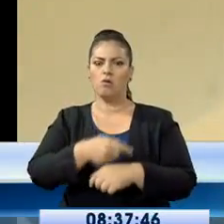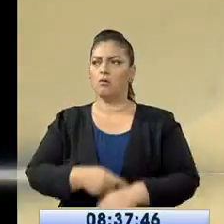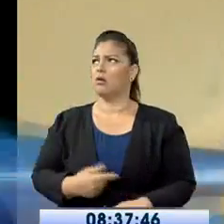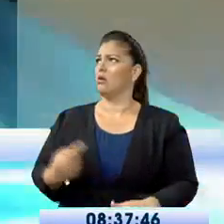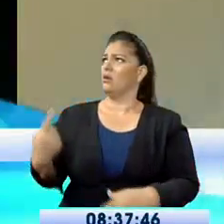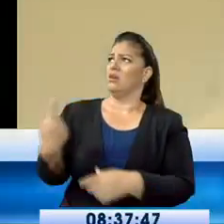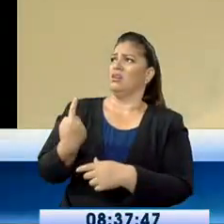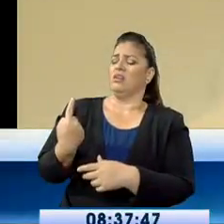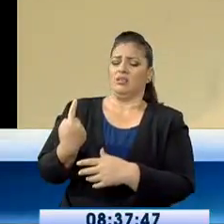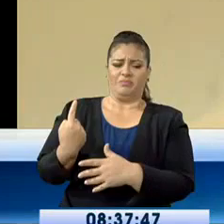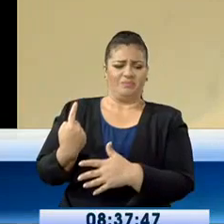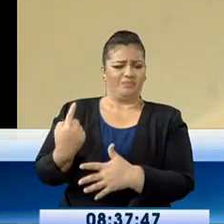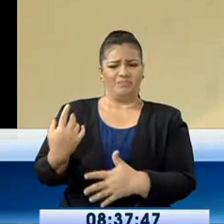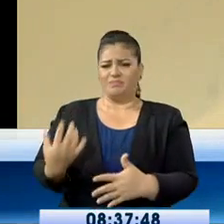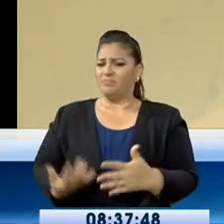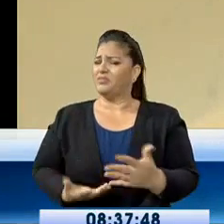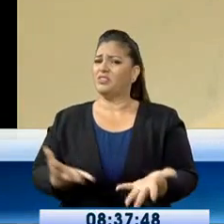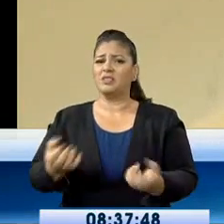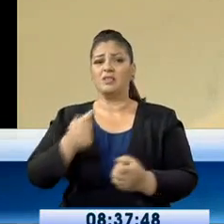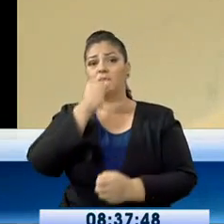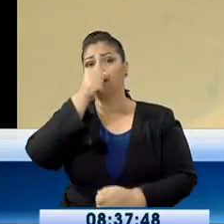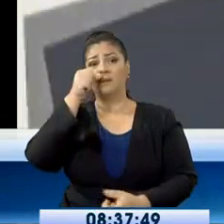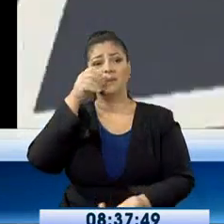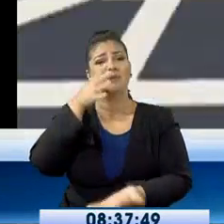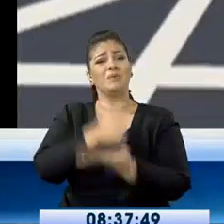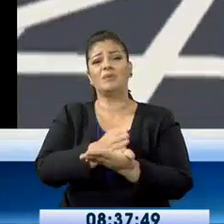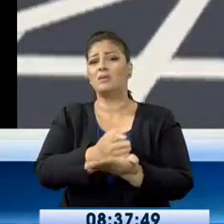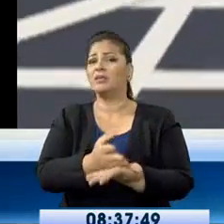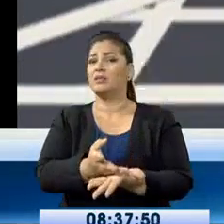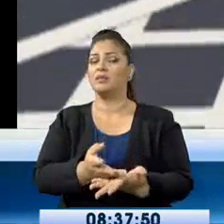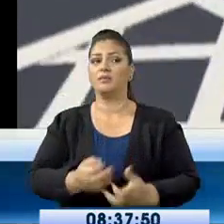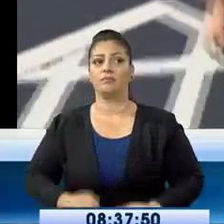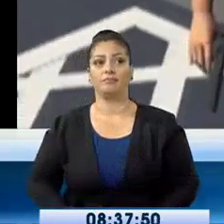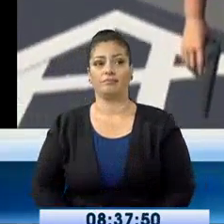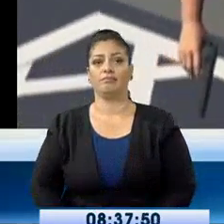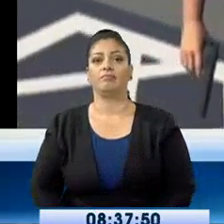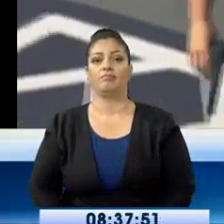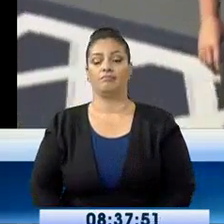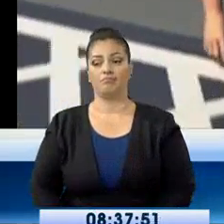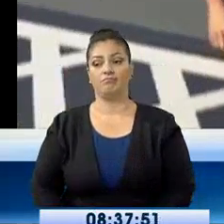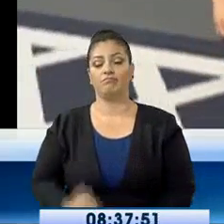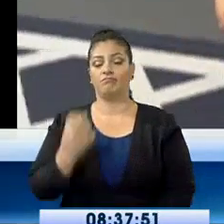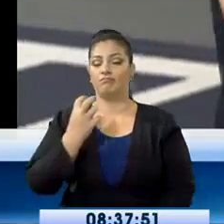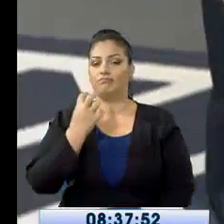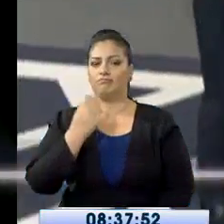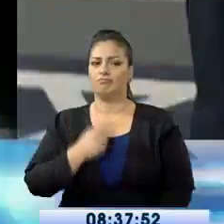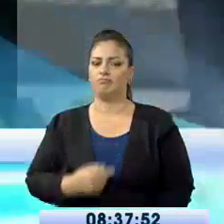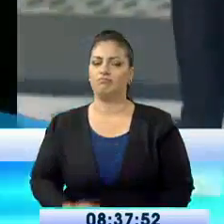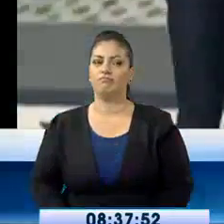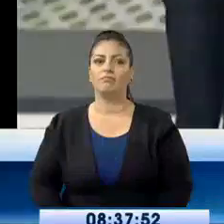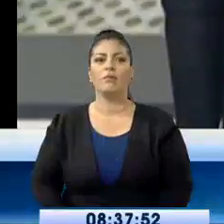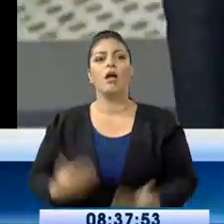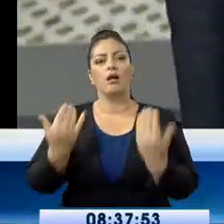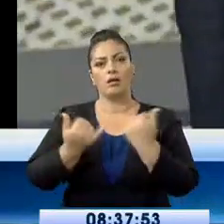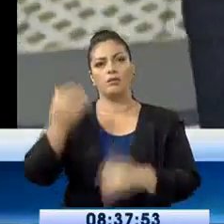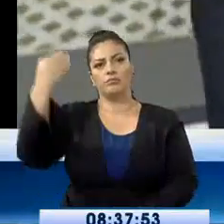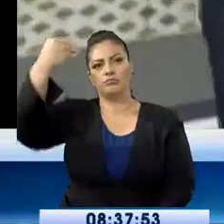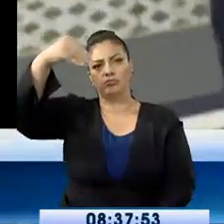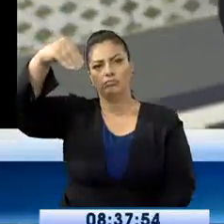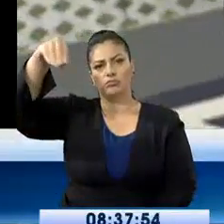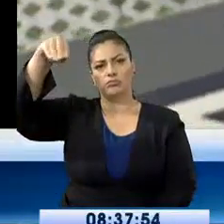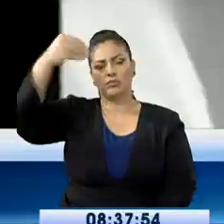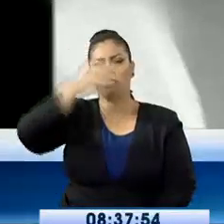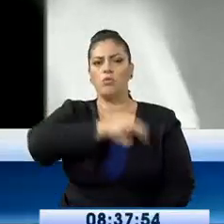de que existen varias cámaras en donde se está sacando de igual manera más datos que puedan servir para determinar el